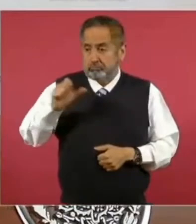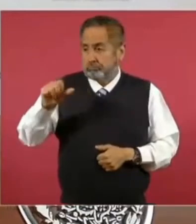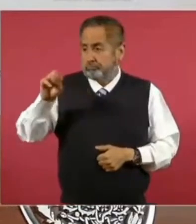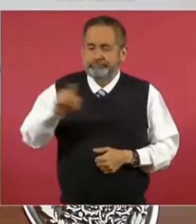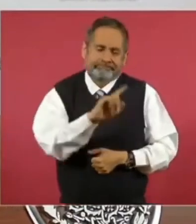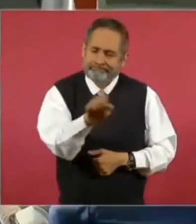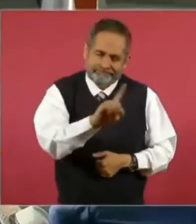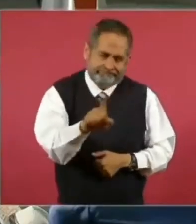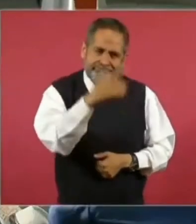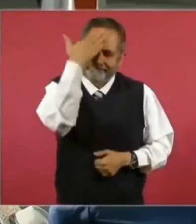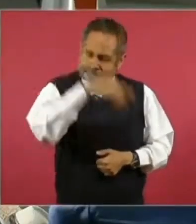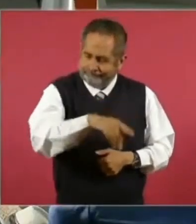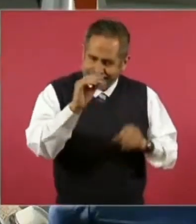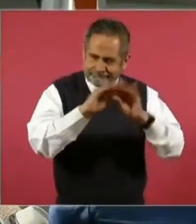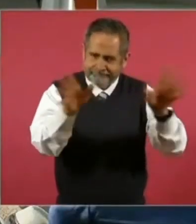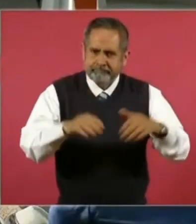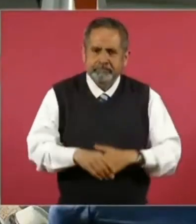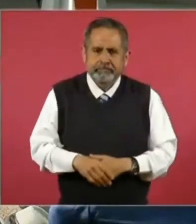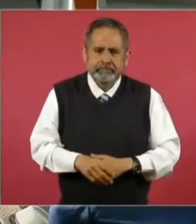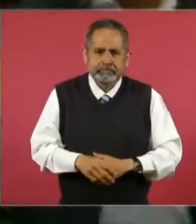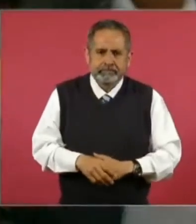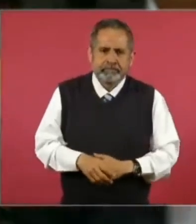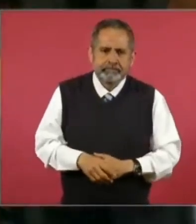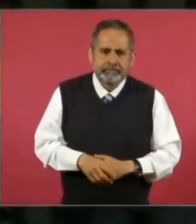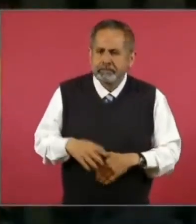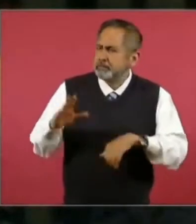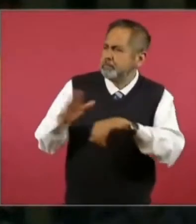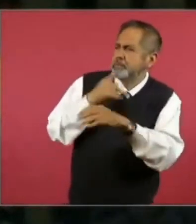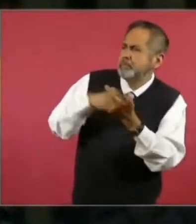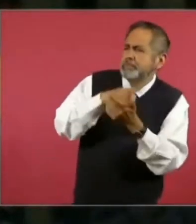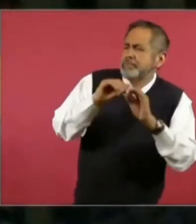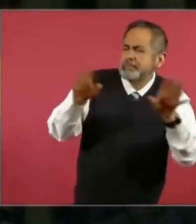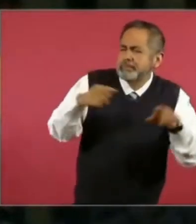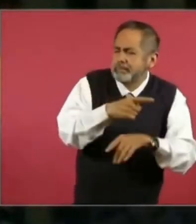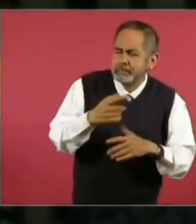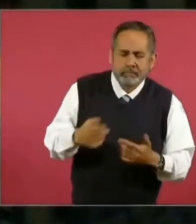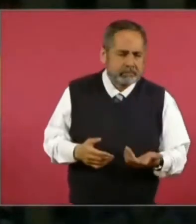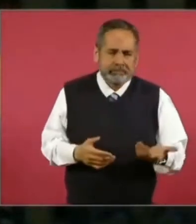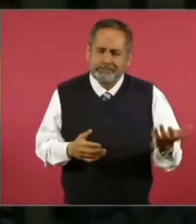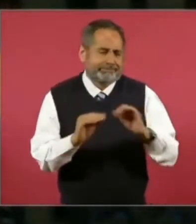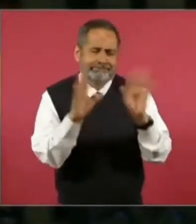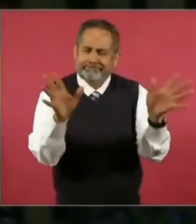represento. ¿Por qué cree que lo tiene claro? Porque